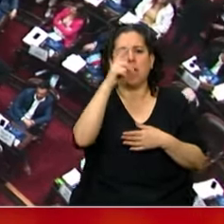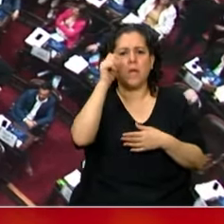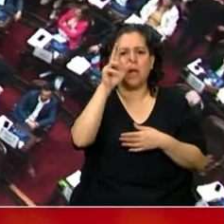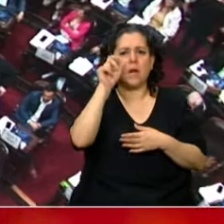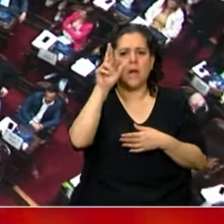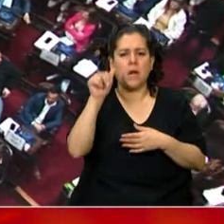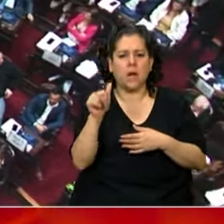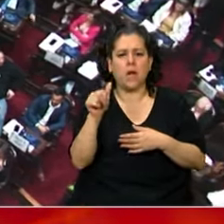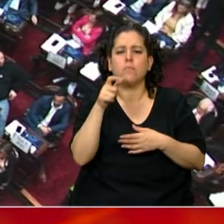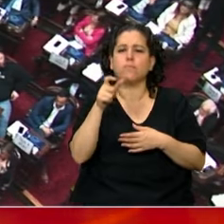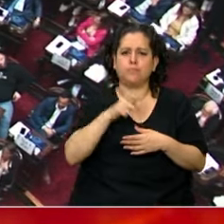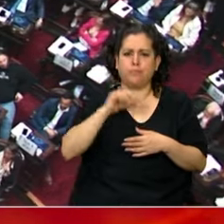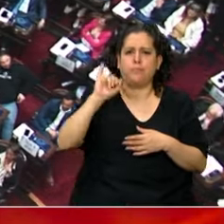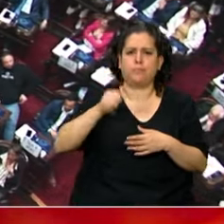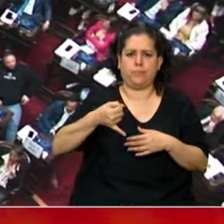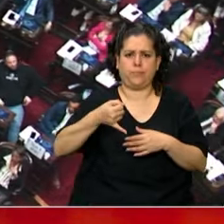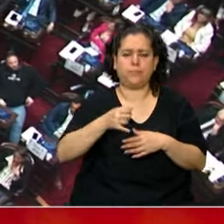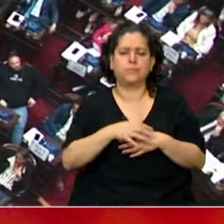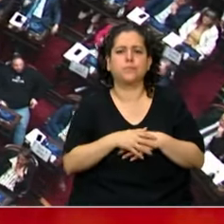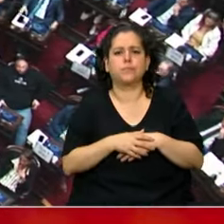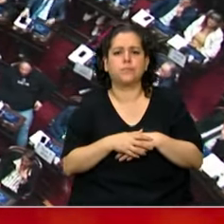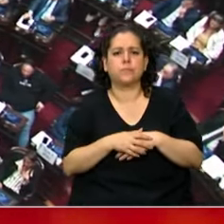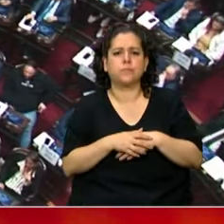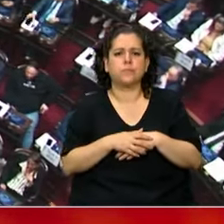Herrera afirmativo